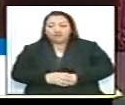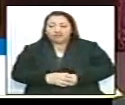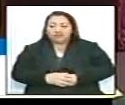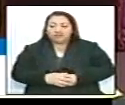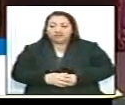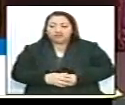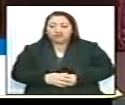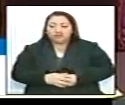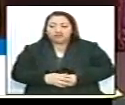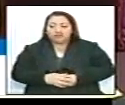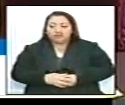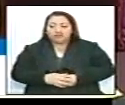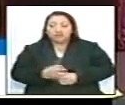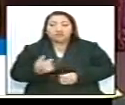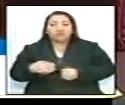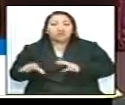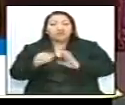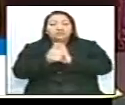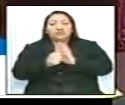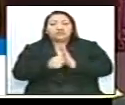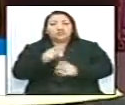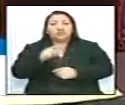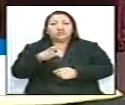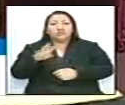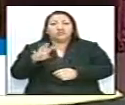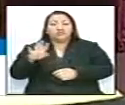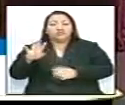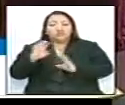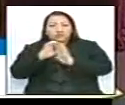hecho observaciones al artículo 134 de la Constitución.